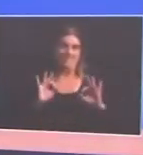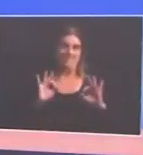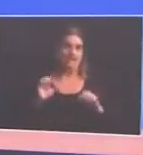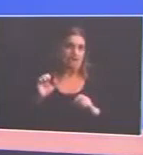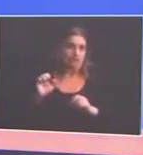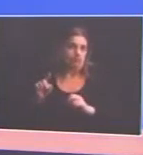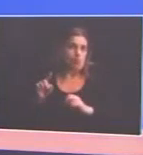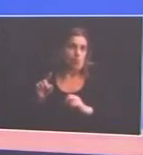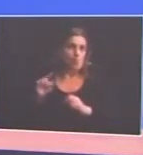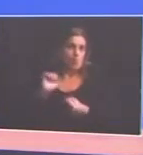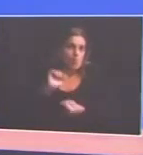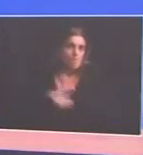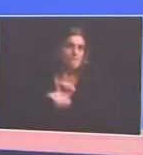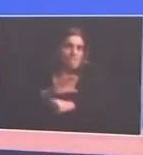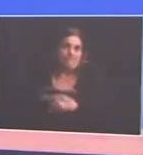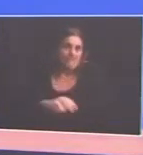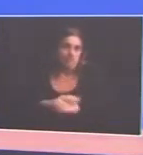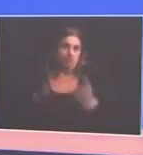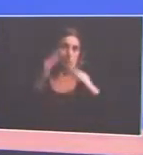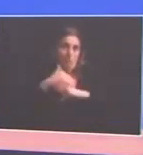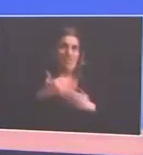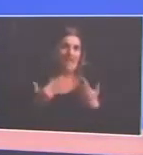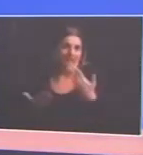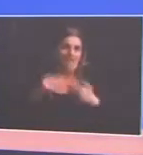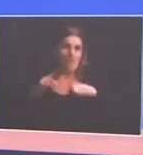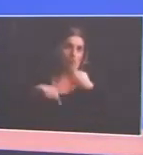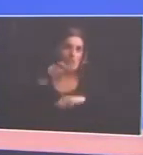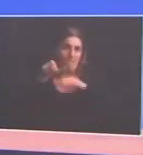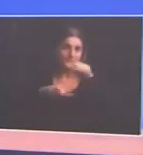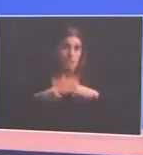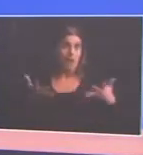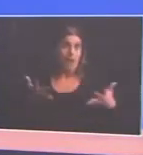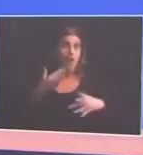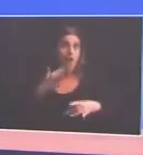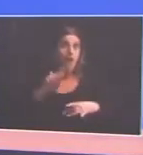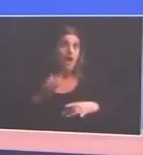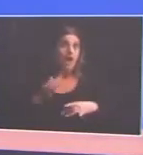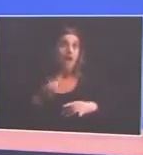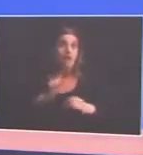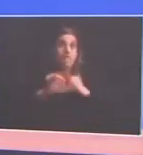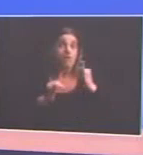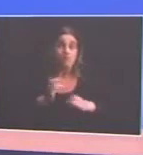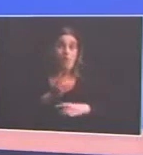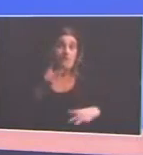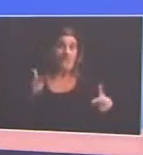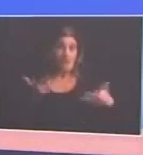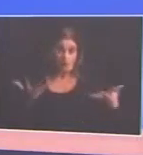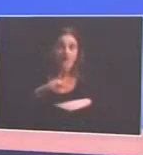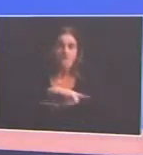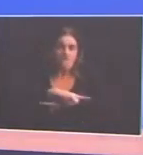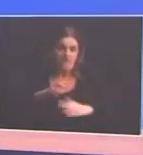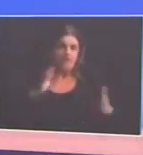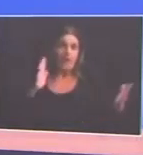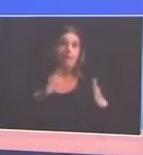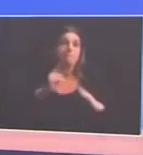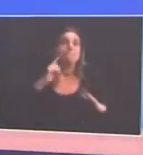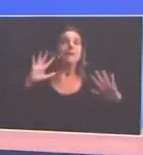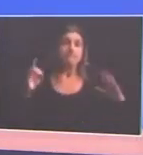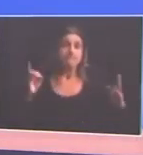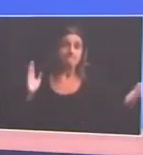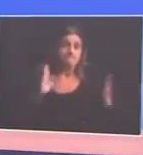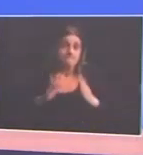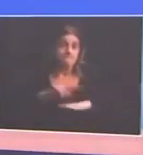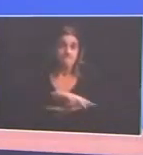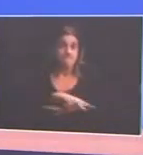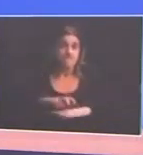12.500. 2022, 720. Toda esta gente se fue a vivir a Uruguay. ¿Qué buscaba, según la calle Pou?